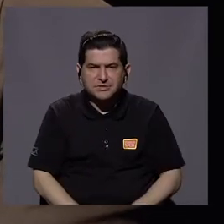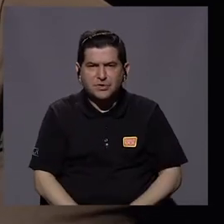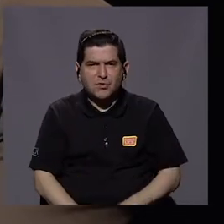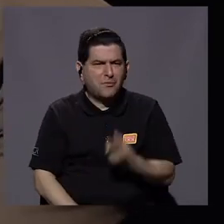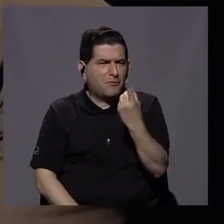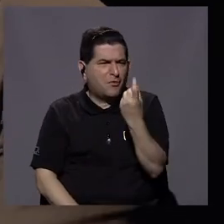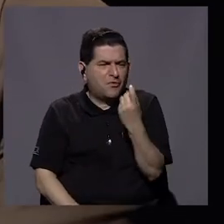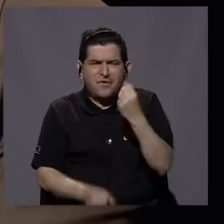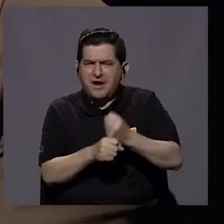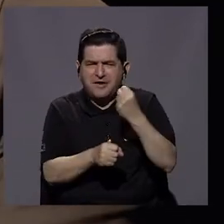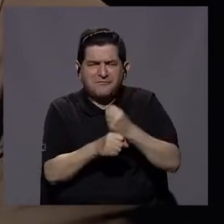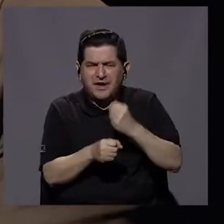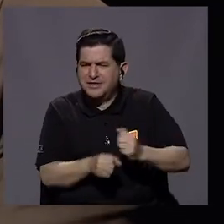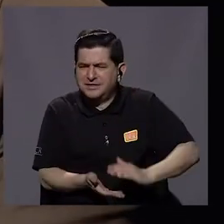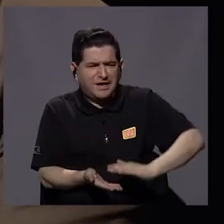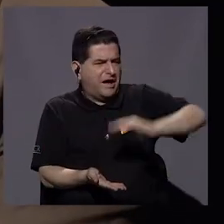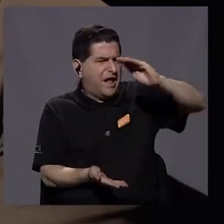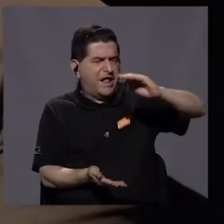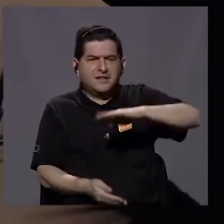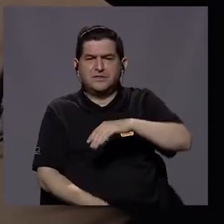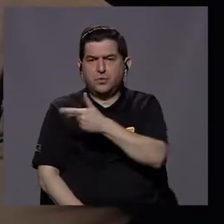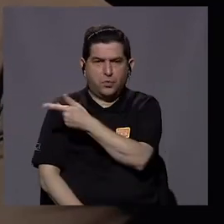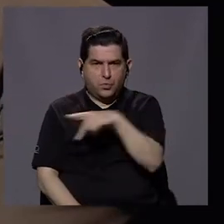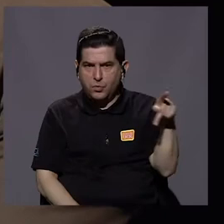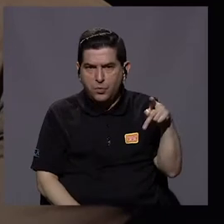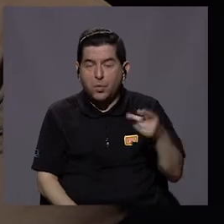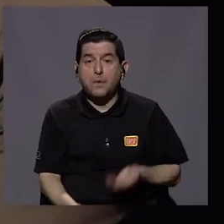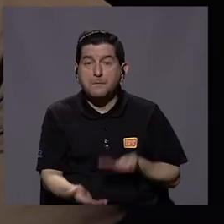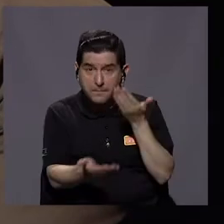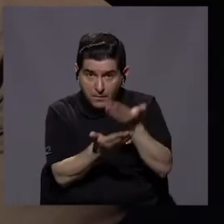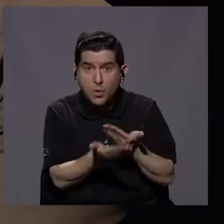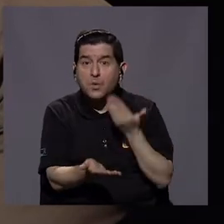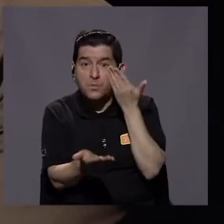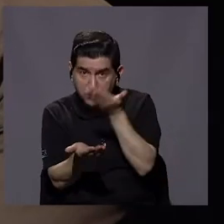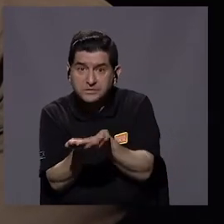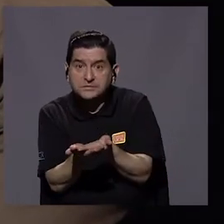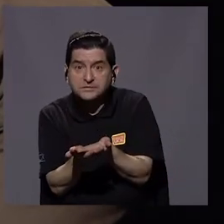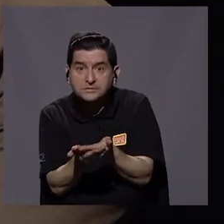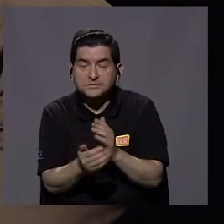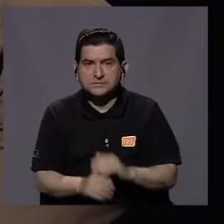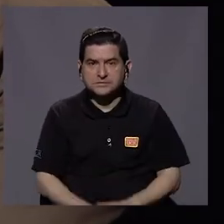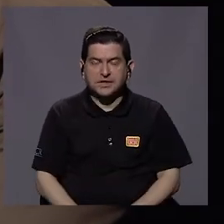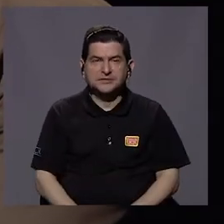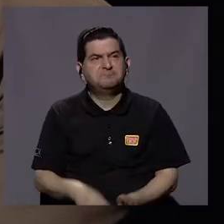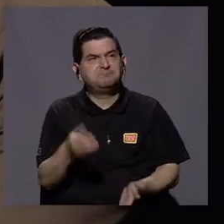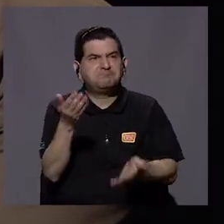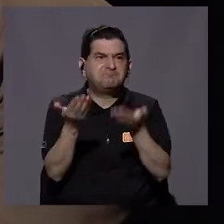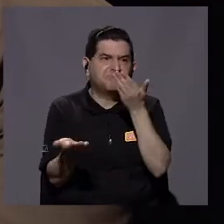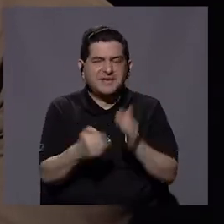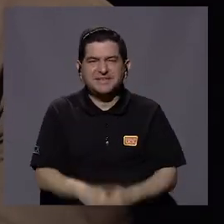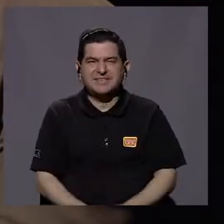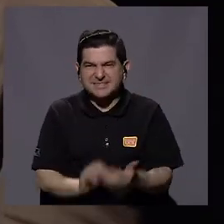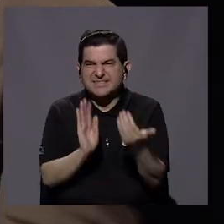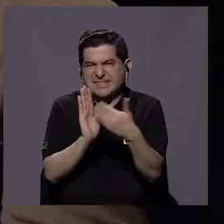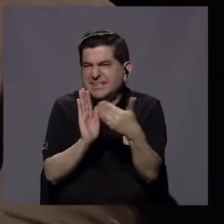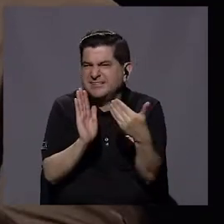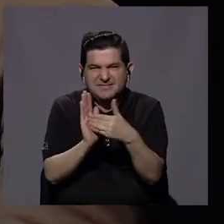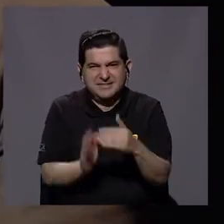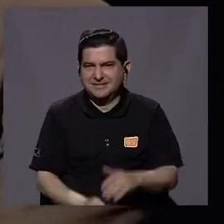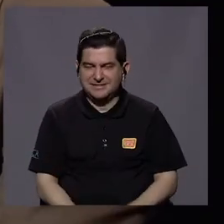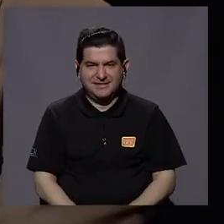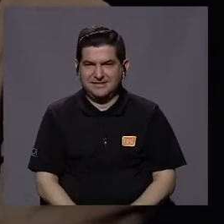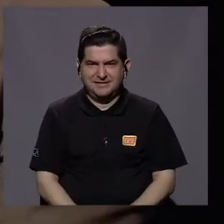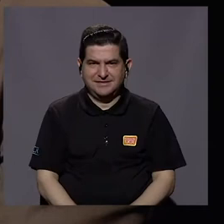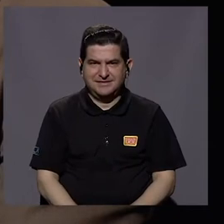tasas de desempleo en Punta Arenas. Y entonces las propuestas, obviamente un poco maleadas, no puedo